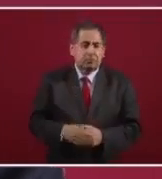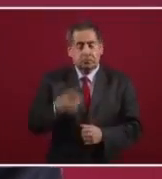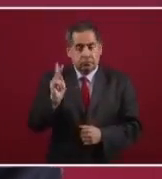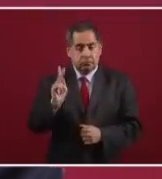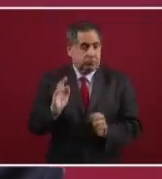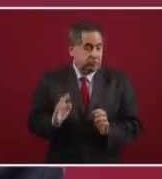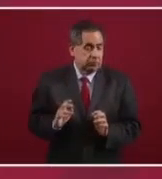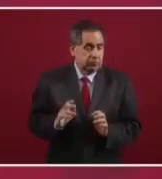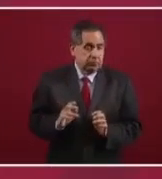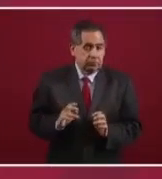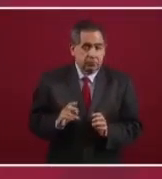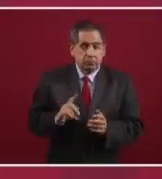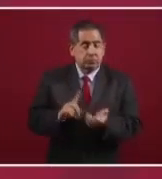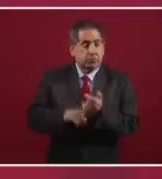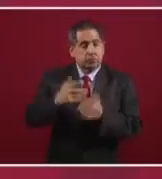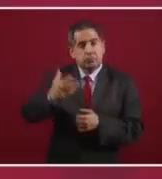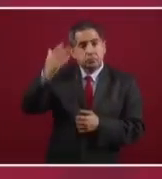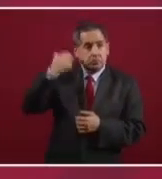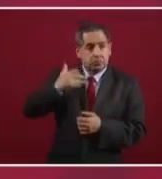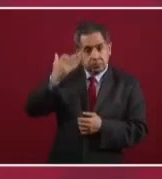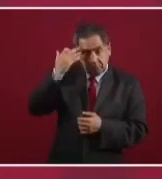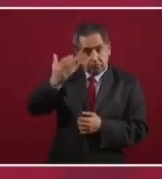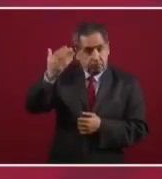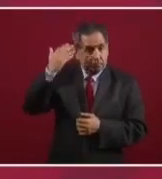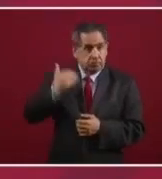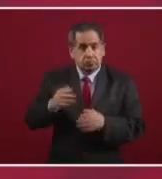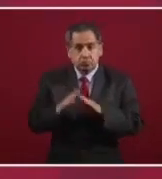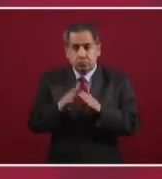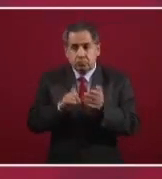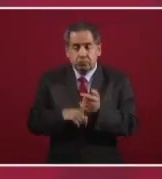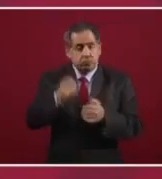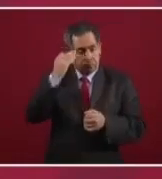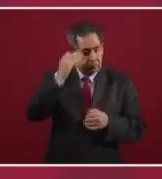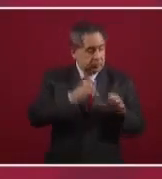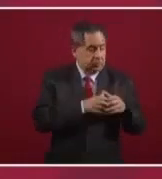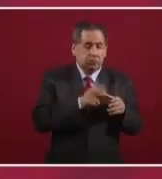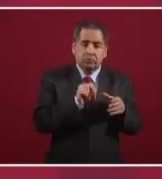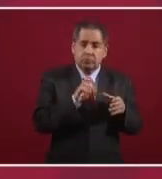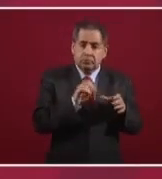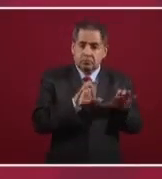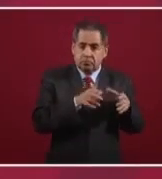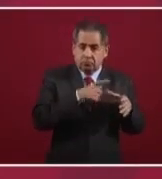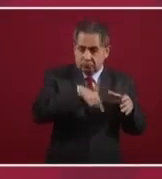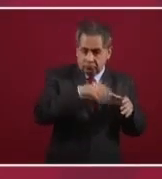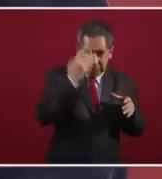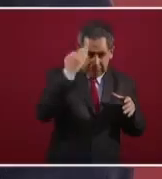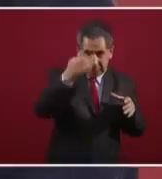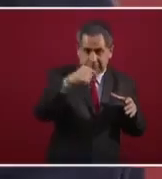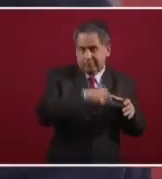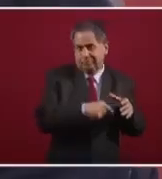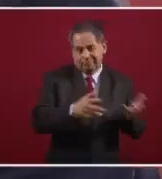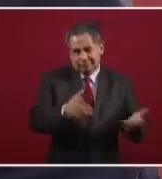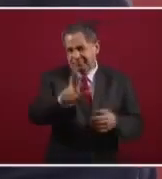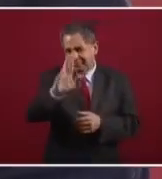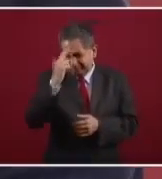pero de tiempo atrás, o sea, todo el periodo neoliberal,